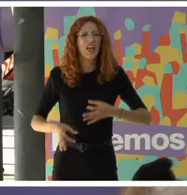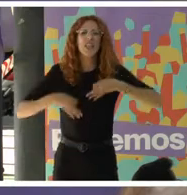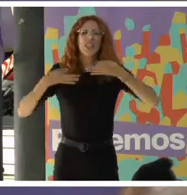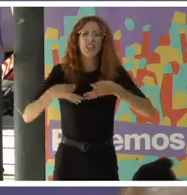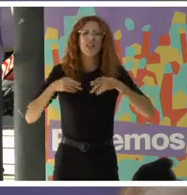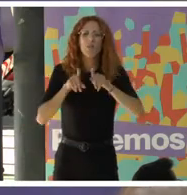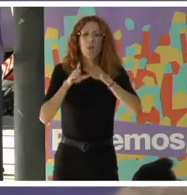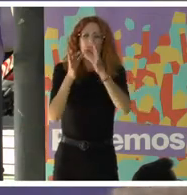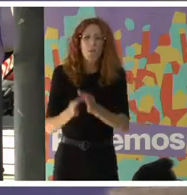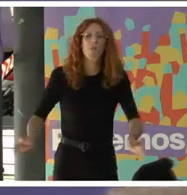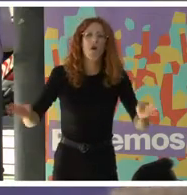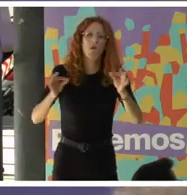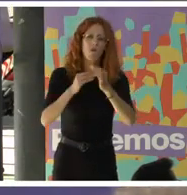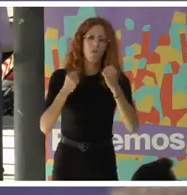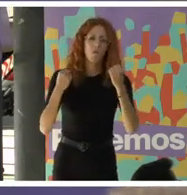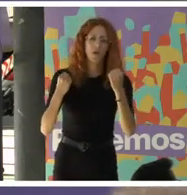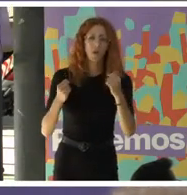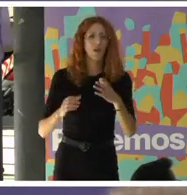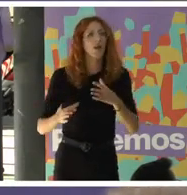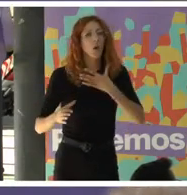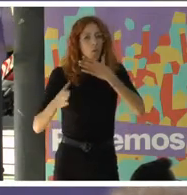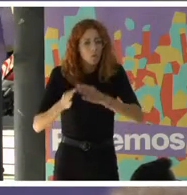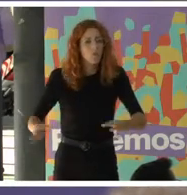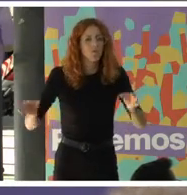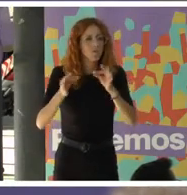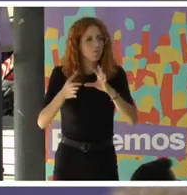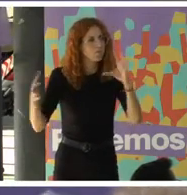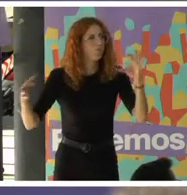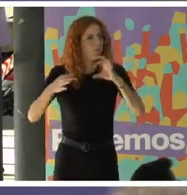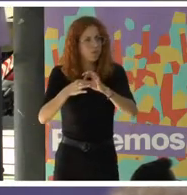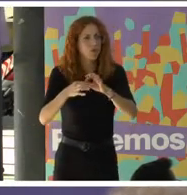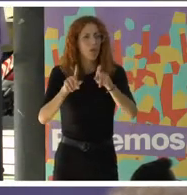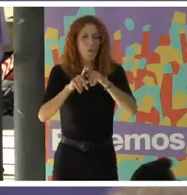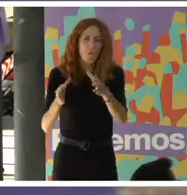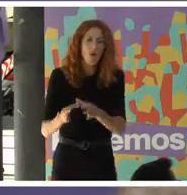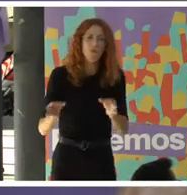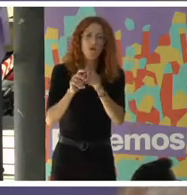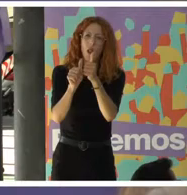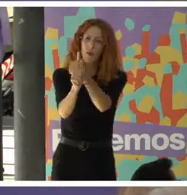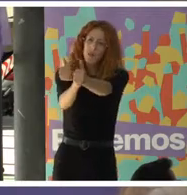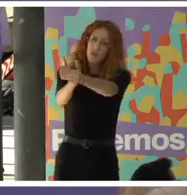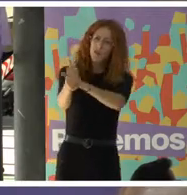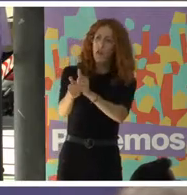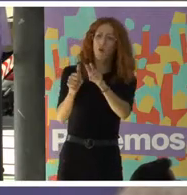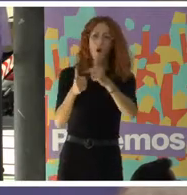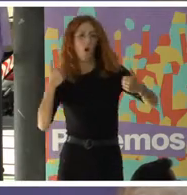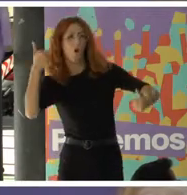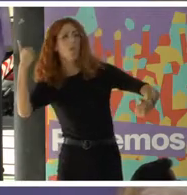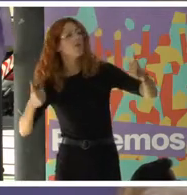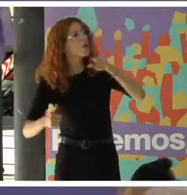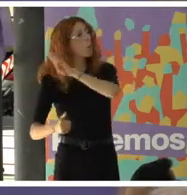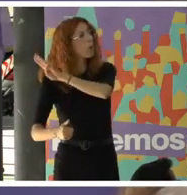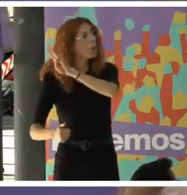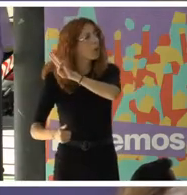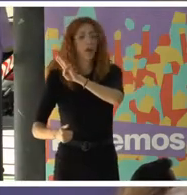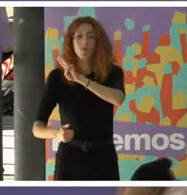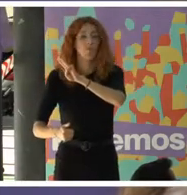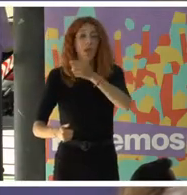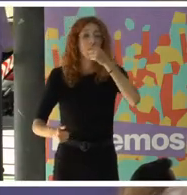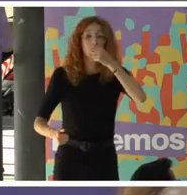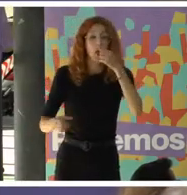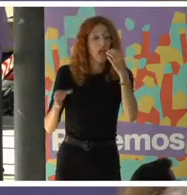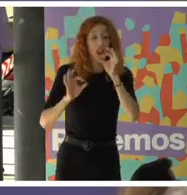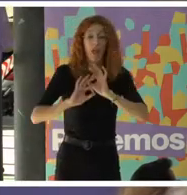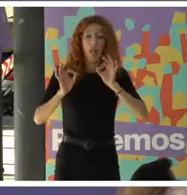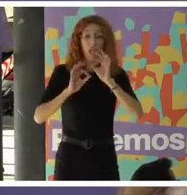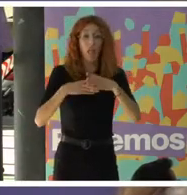Podemos fuerte, un Podemos unido, un Podemos que ha representado la oposición al Partido Popular cuando el Partido Socialista no ha hecho absolutamente